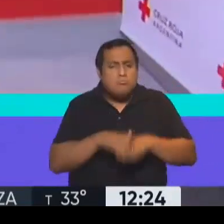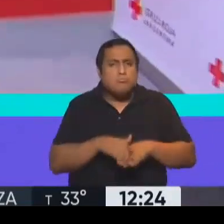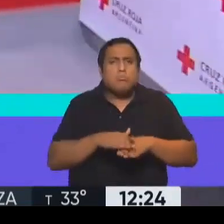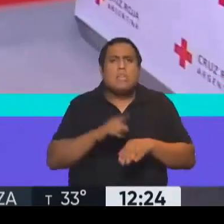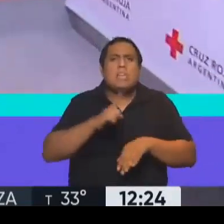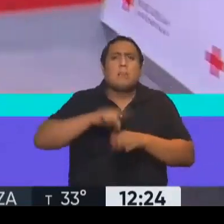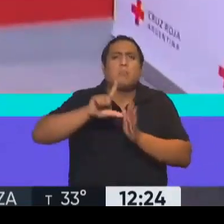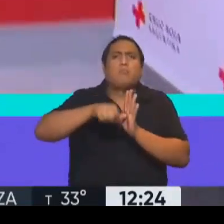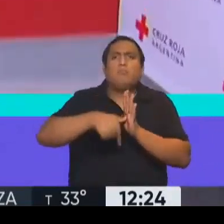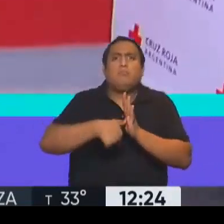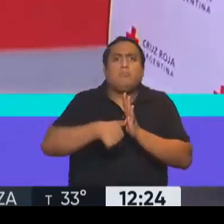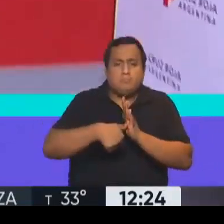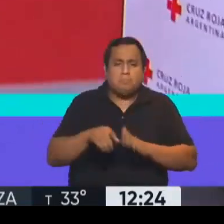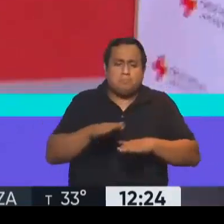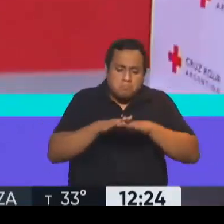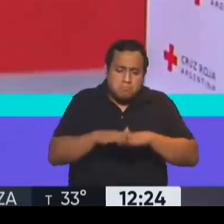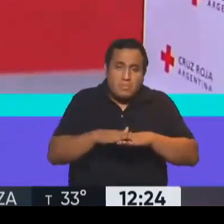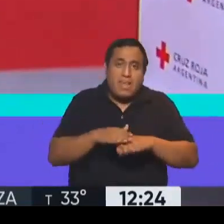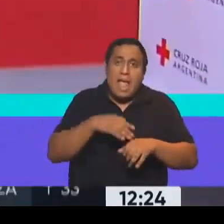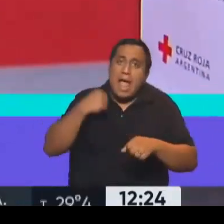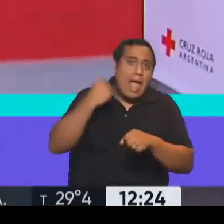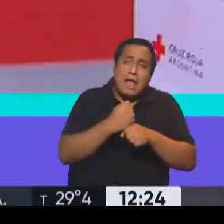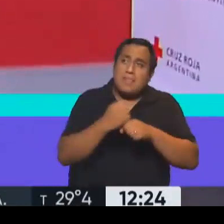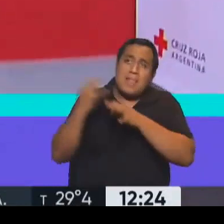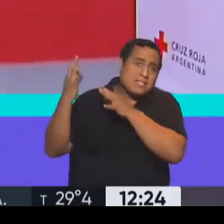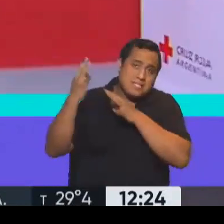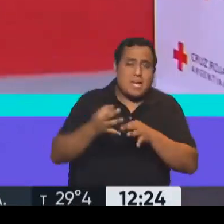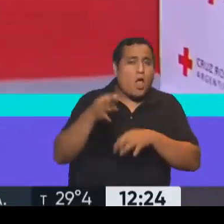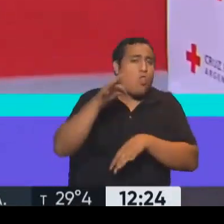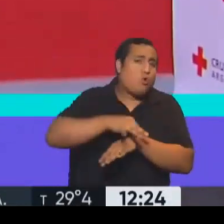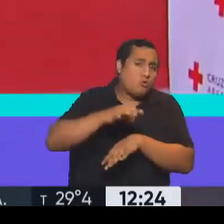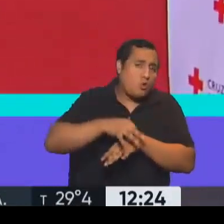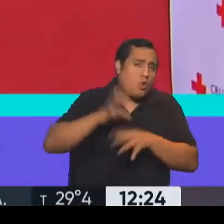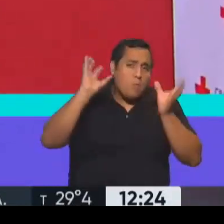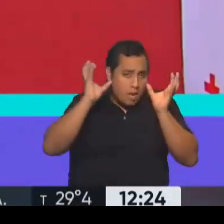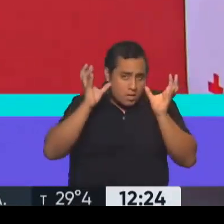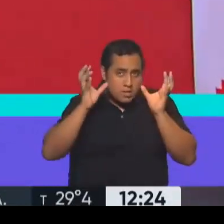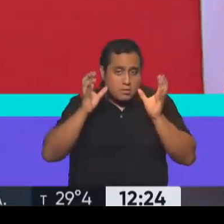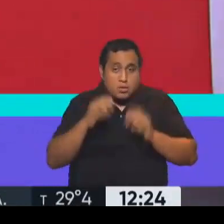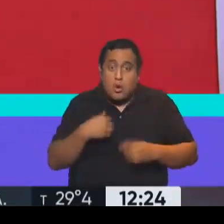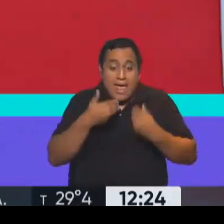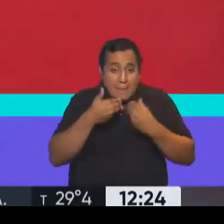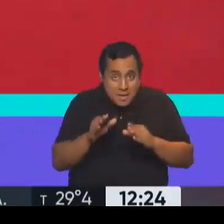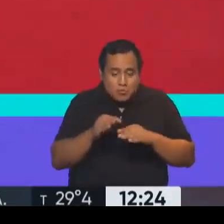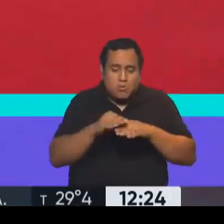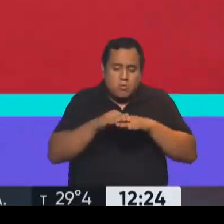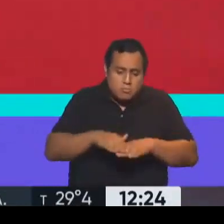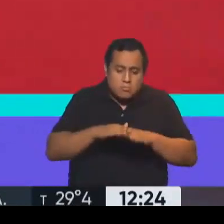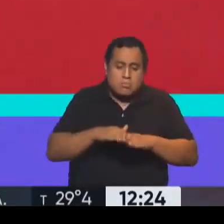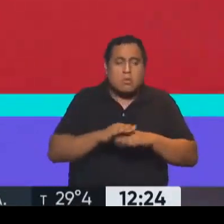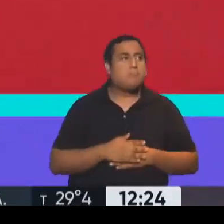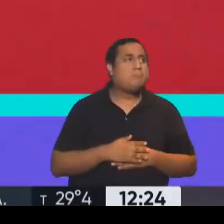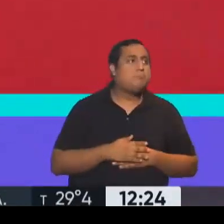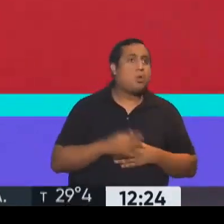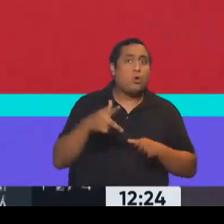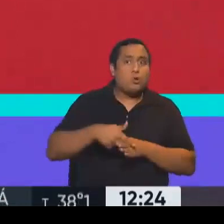comprimimos? Bien, comprimimos hasta que llegue el servicio de emergencias médicas, es decir, que una vez que arrancamos, no se frena